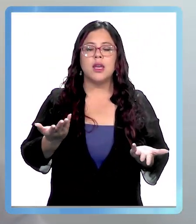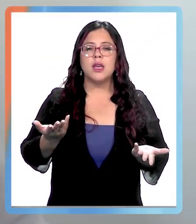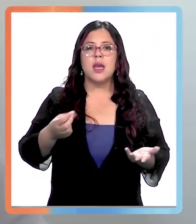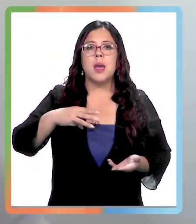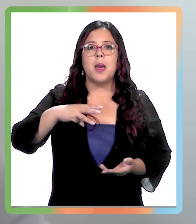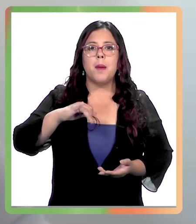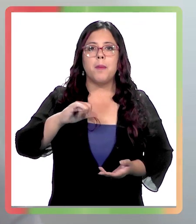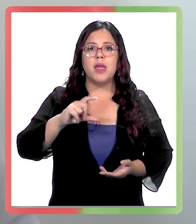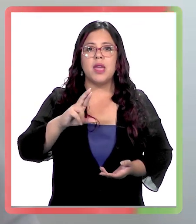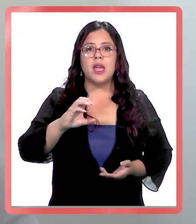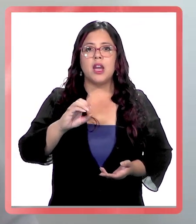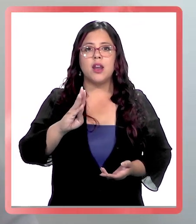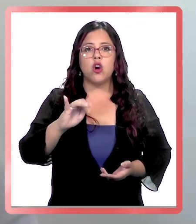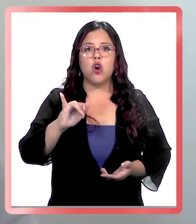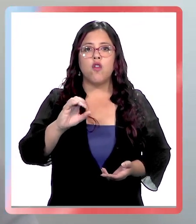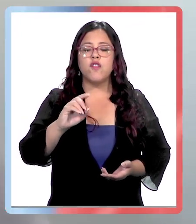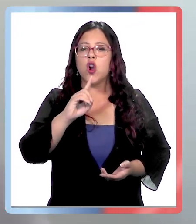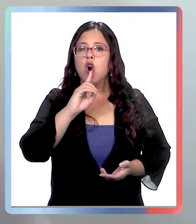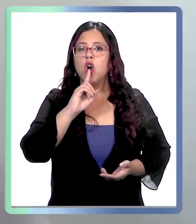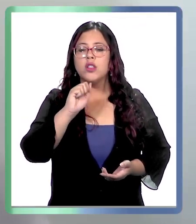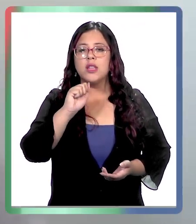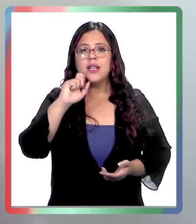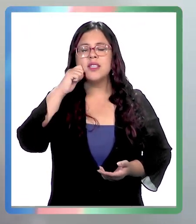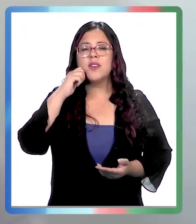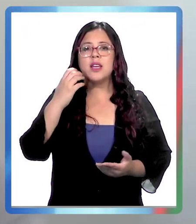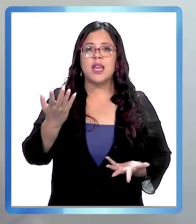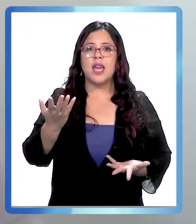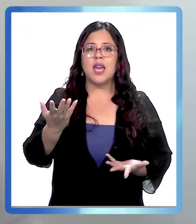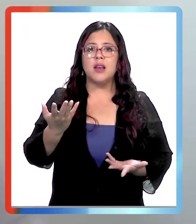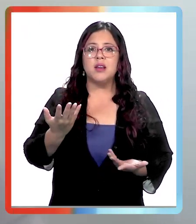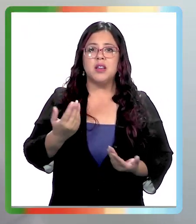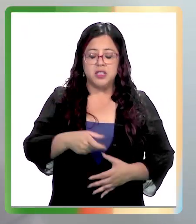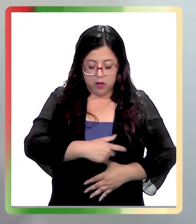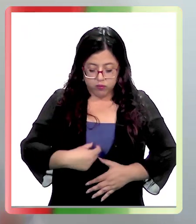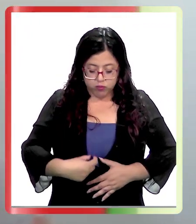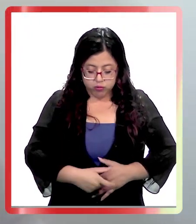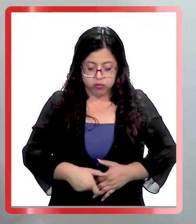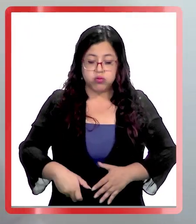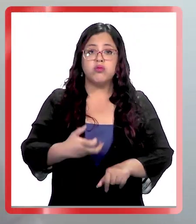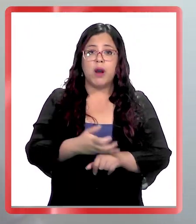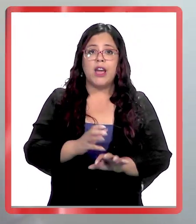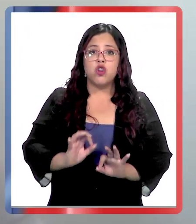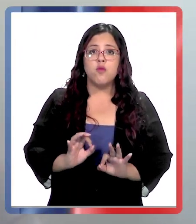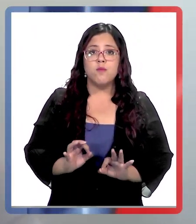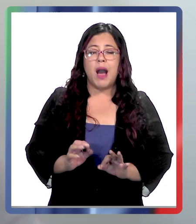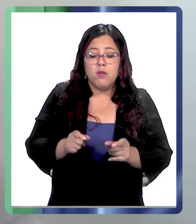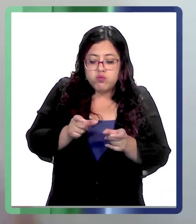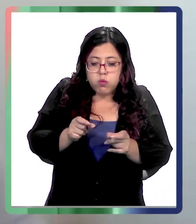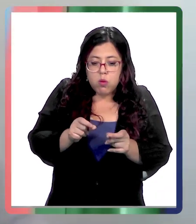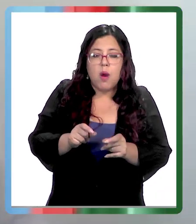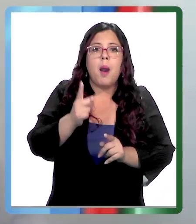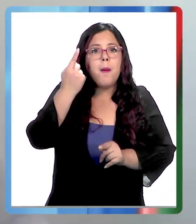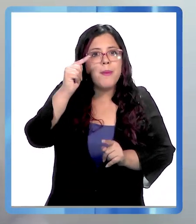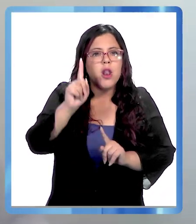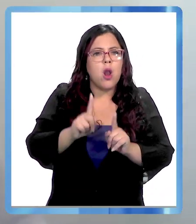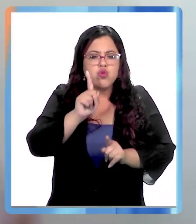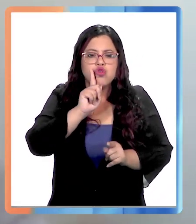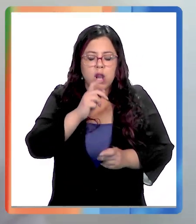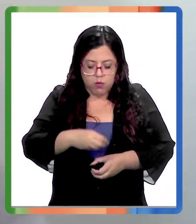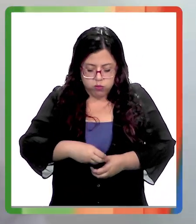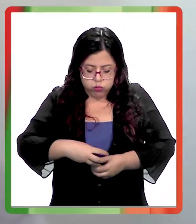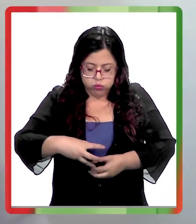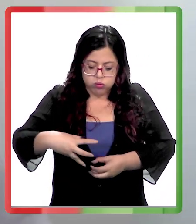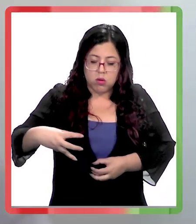que lo habitual durante su infancia y eso genera una microbiota, es decir, una flora bacteriana